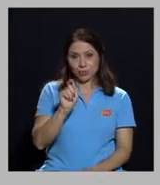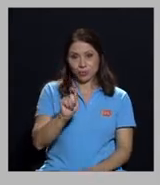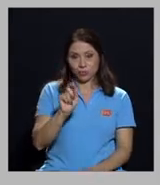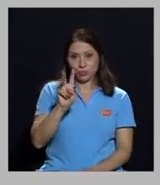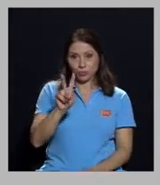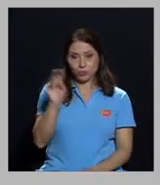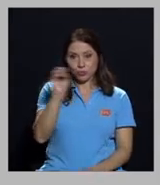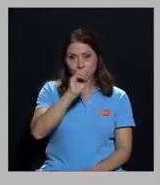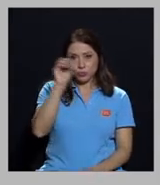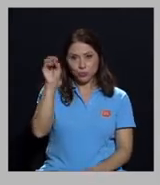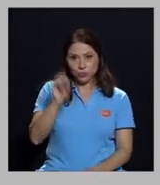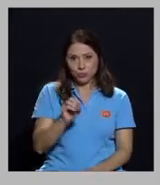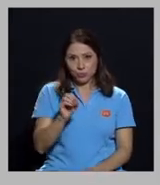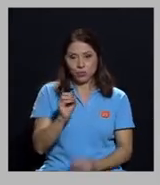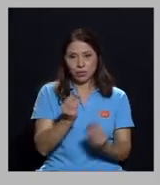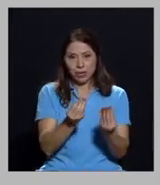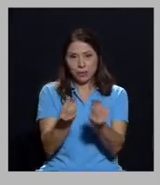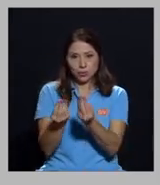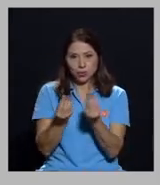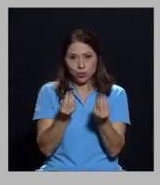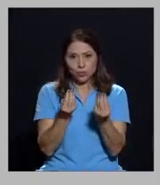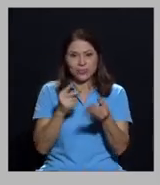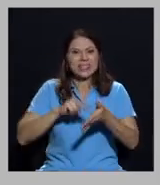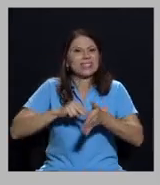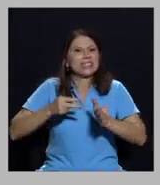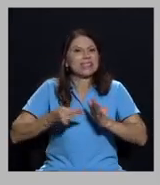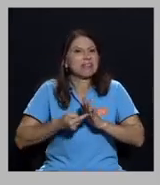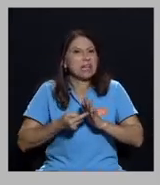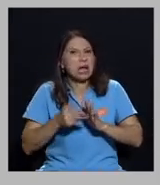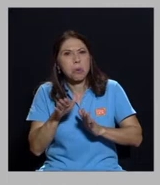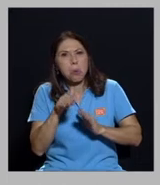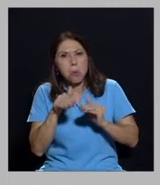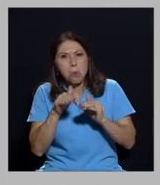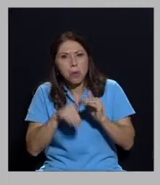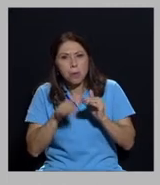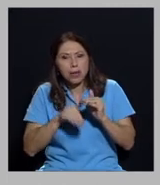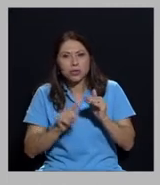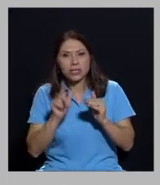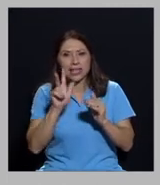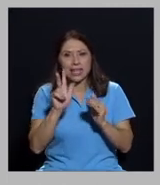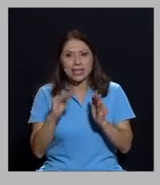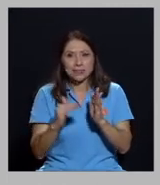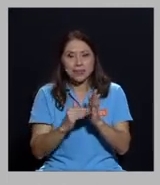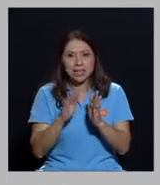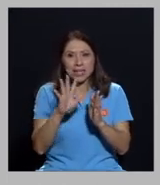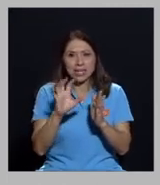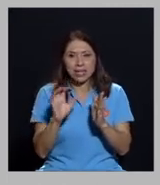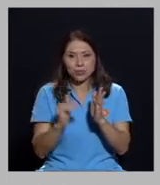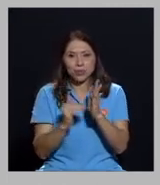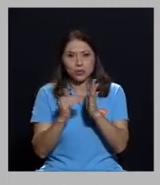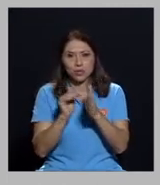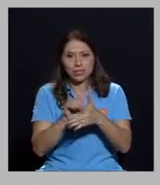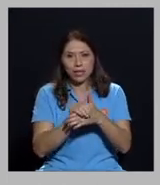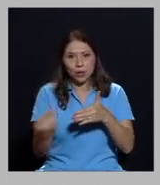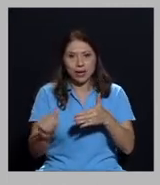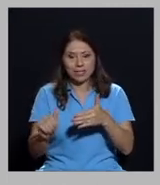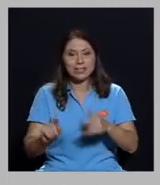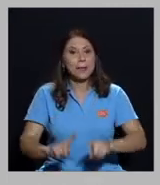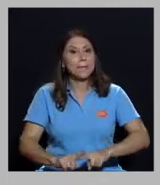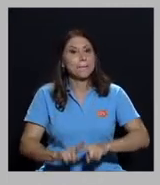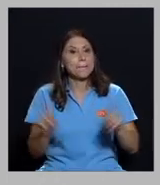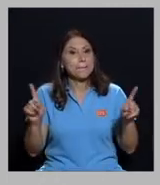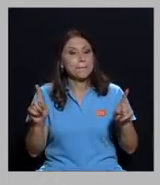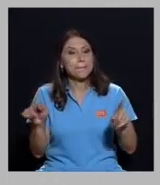producción eso significa en términos redondos poco menos de 3.500 millones de dólares pero tan importante como